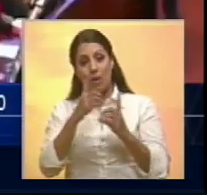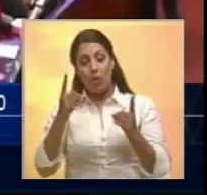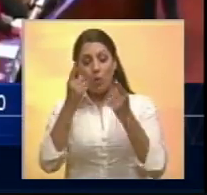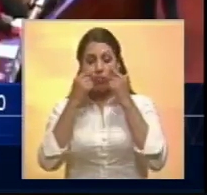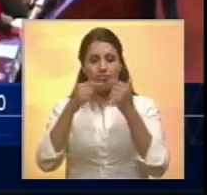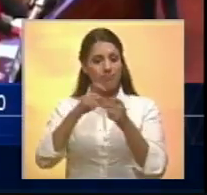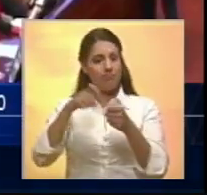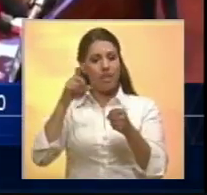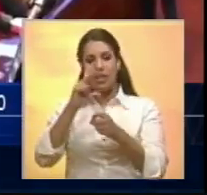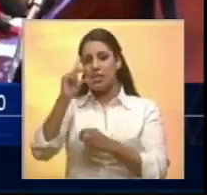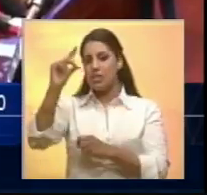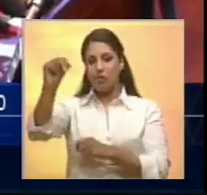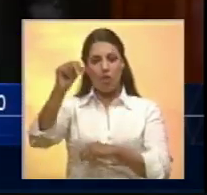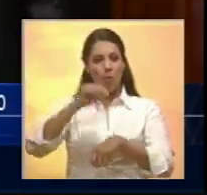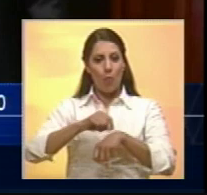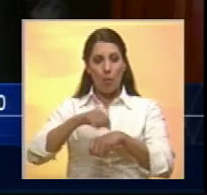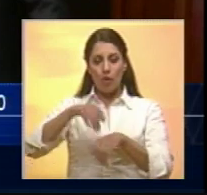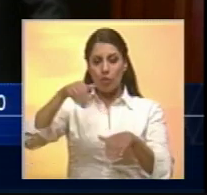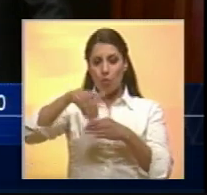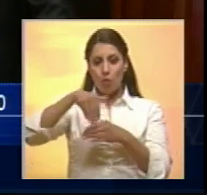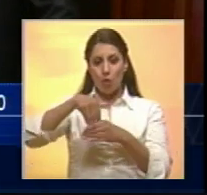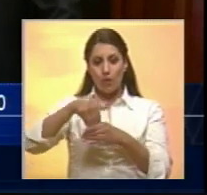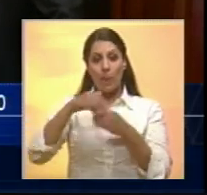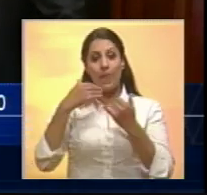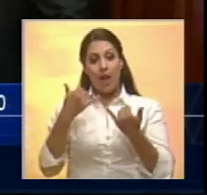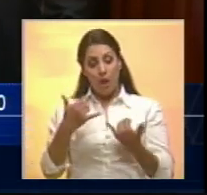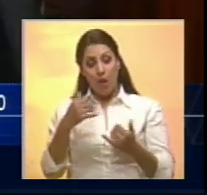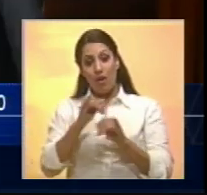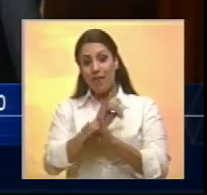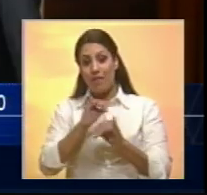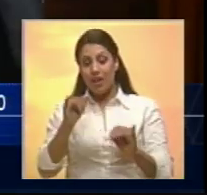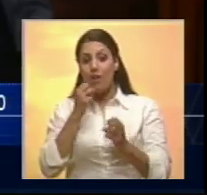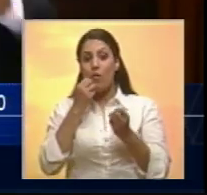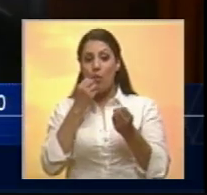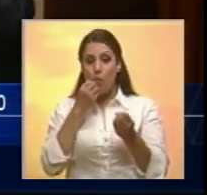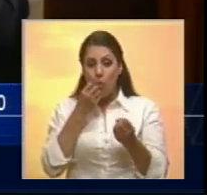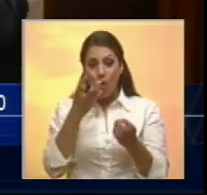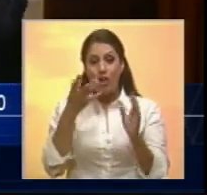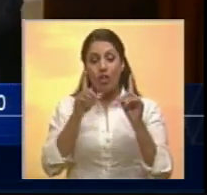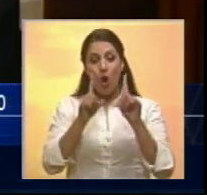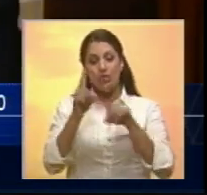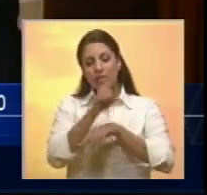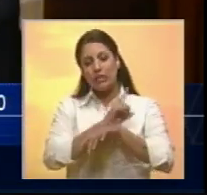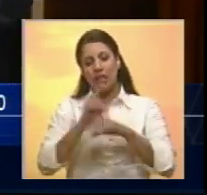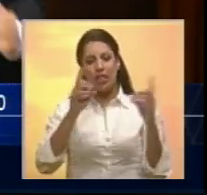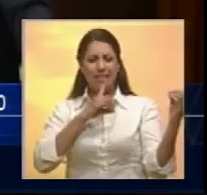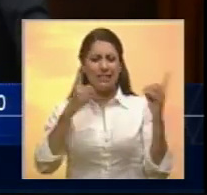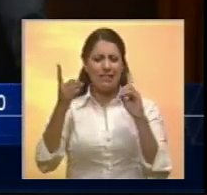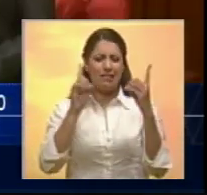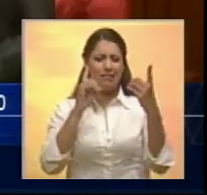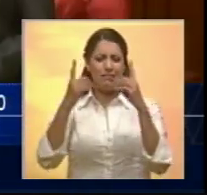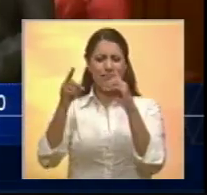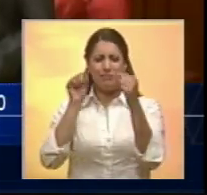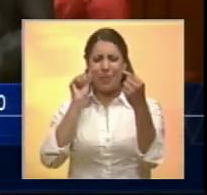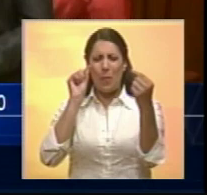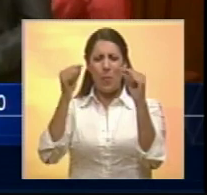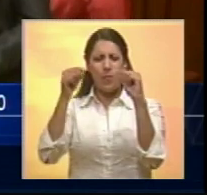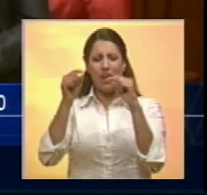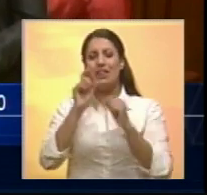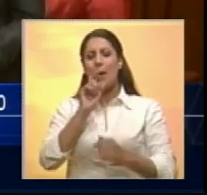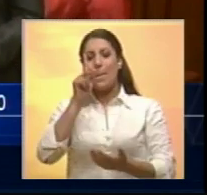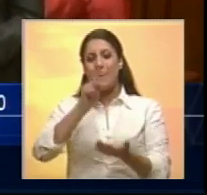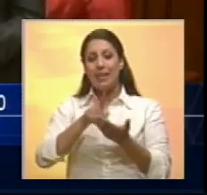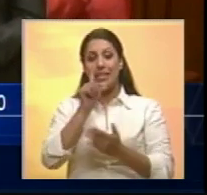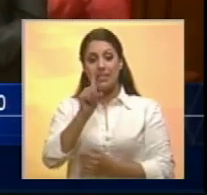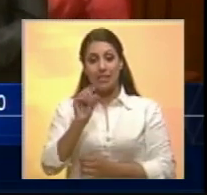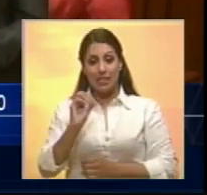retiró de la sesión en el momento de las votaciones. El resultado se conoció tras 11 horas de debate en el que participaron 101